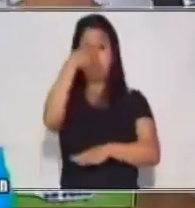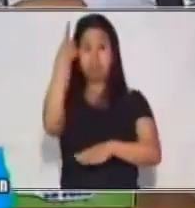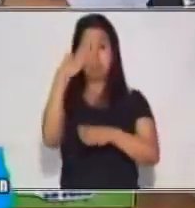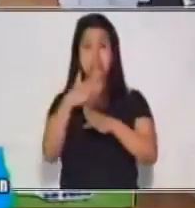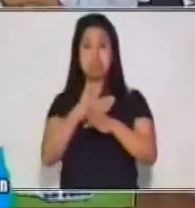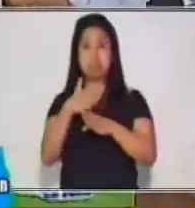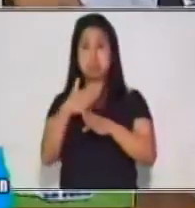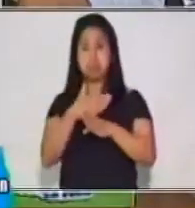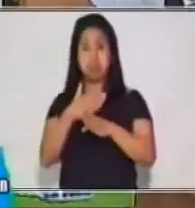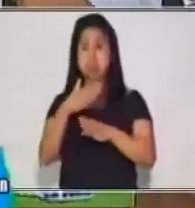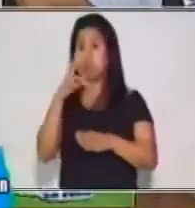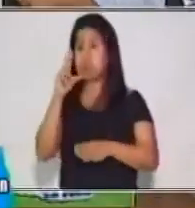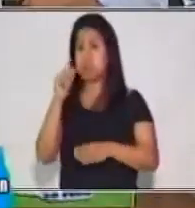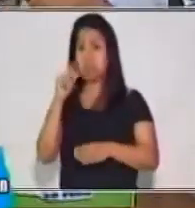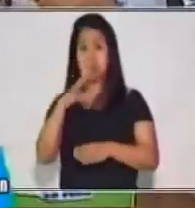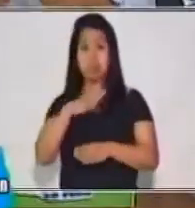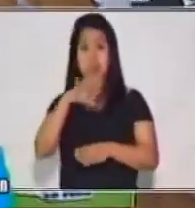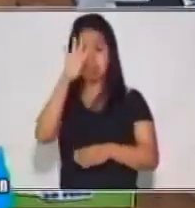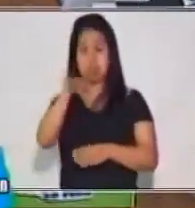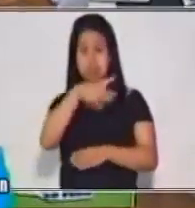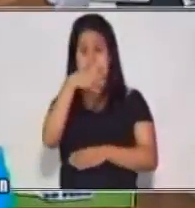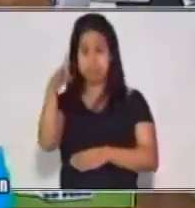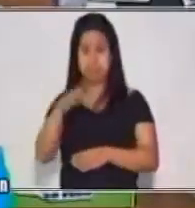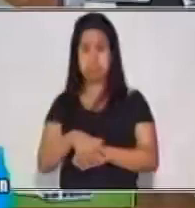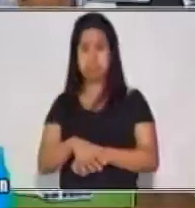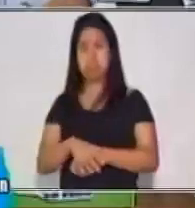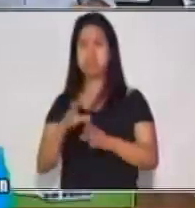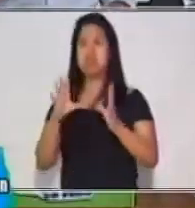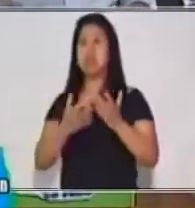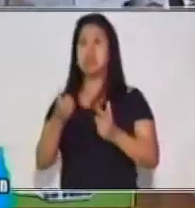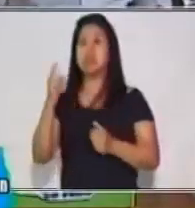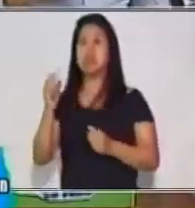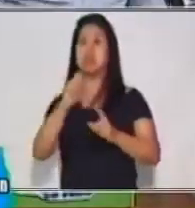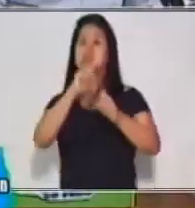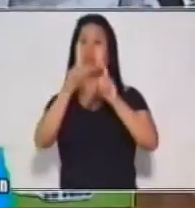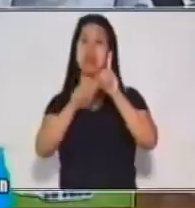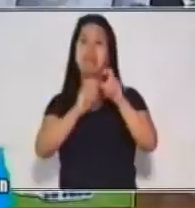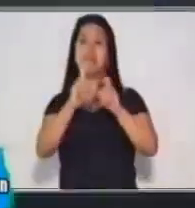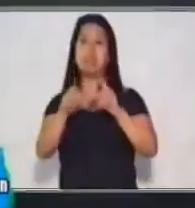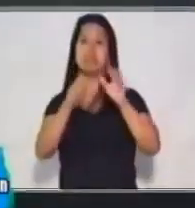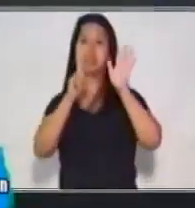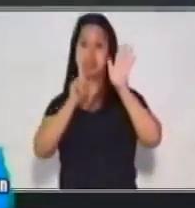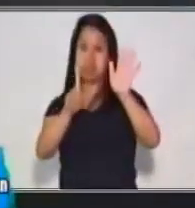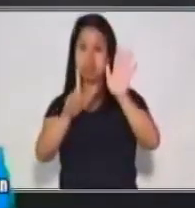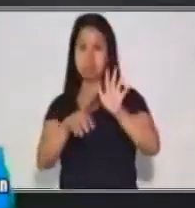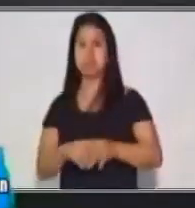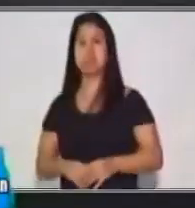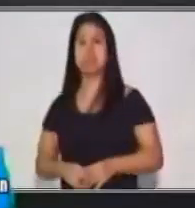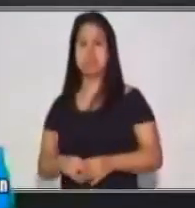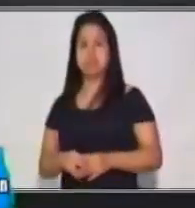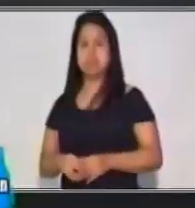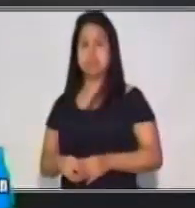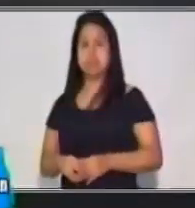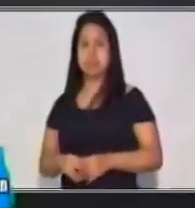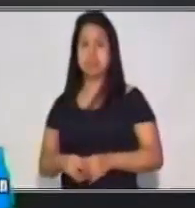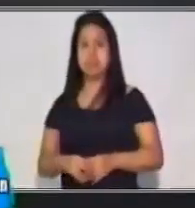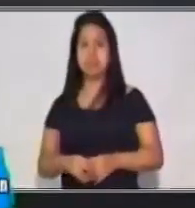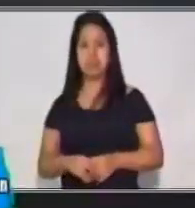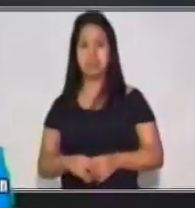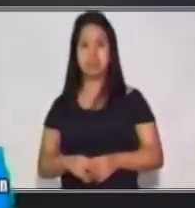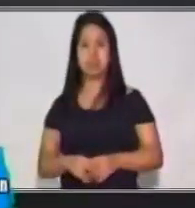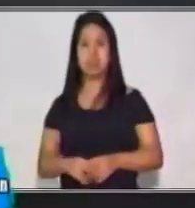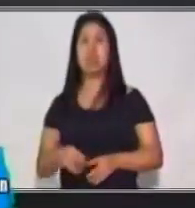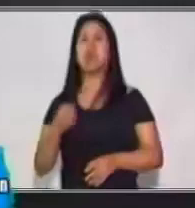estamos haciendo es utilizando nuestra tabla para ubicar esto. Esto es lo primero que tenemos que hacer